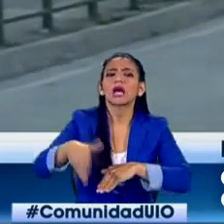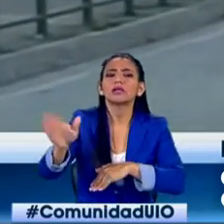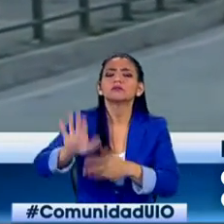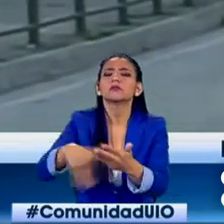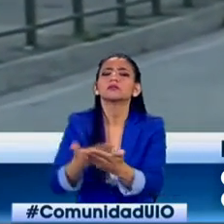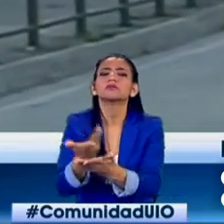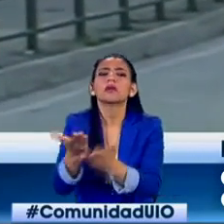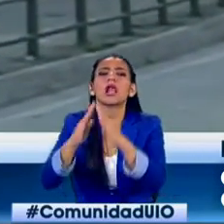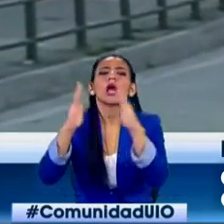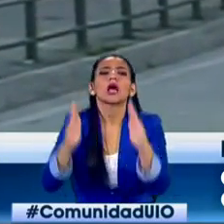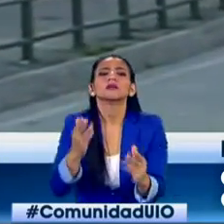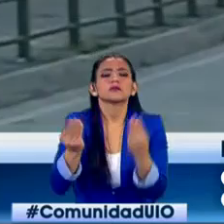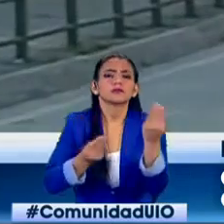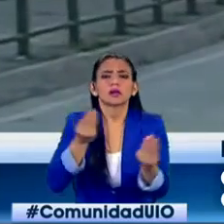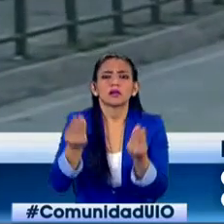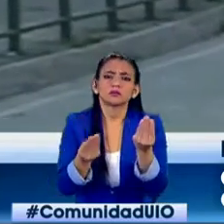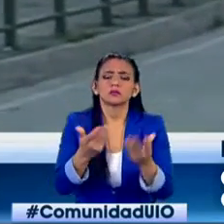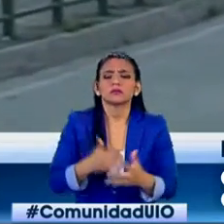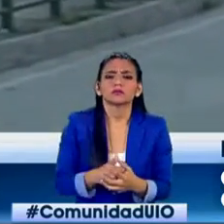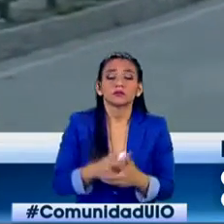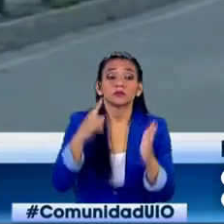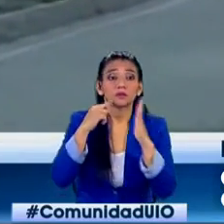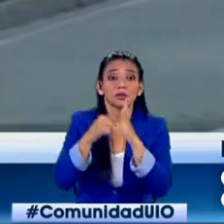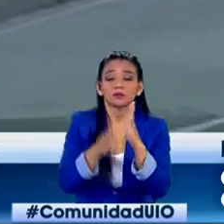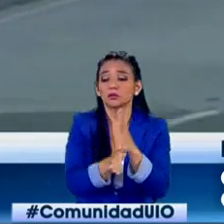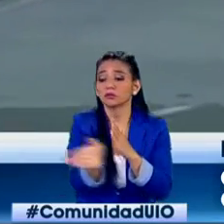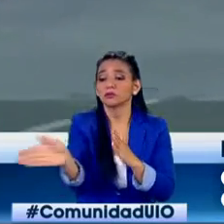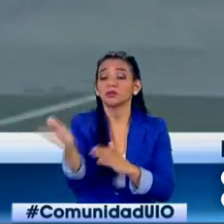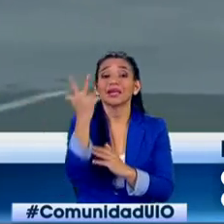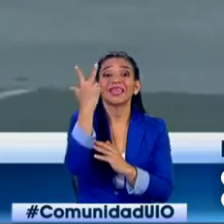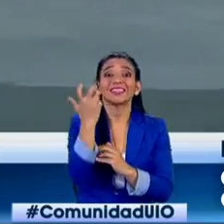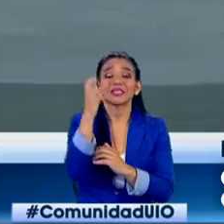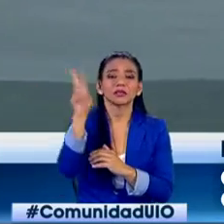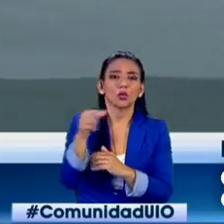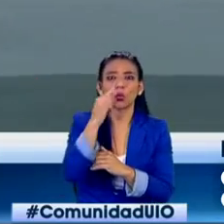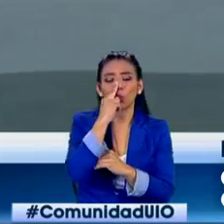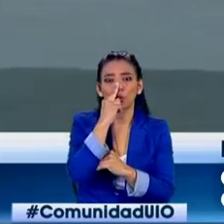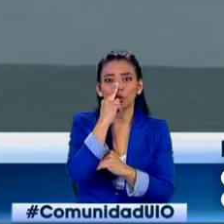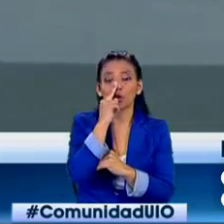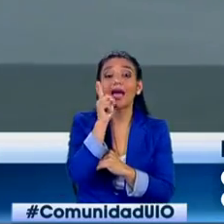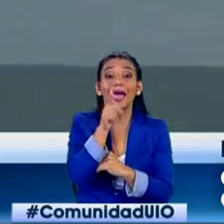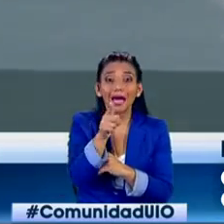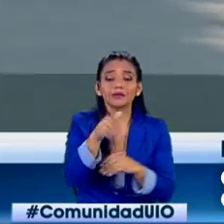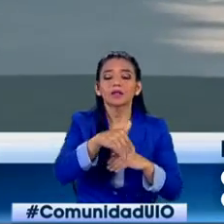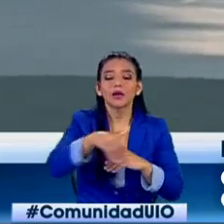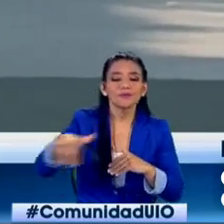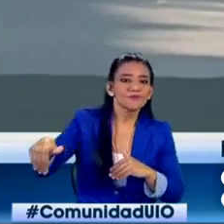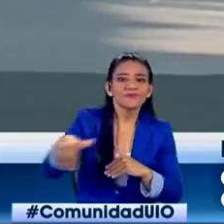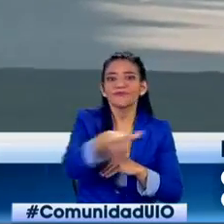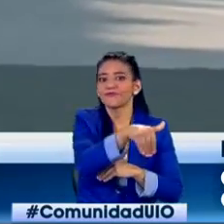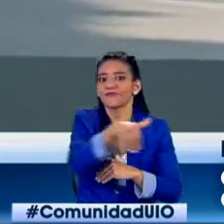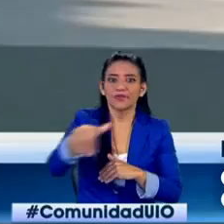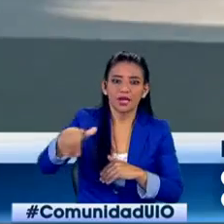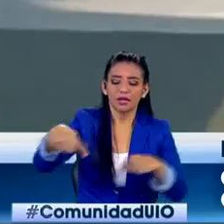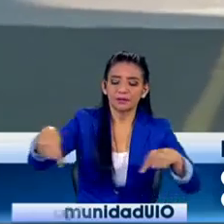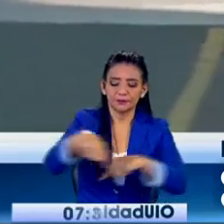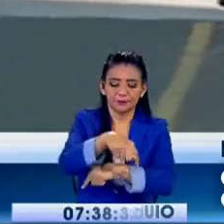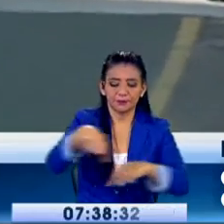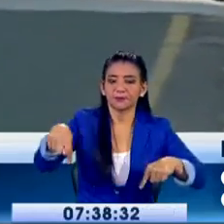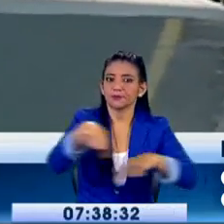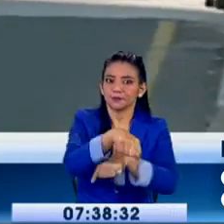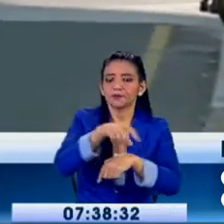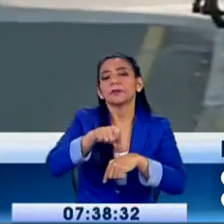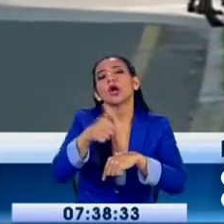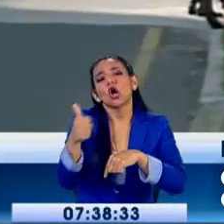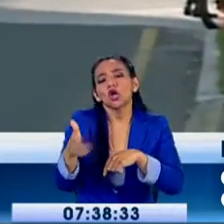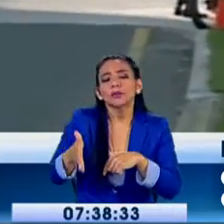sus actividades cotidianas? Bueno, la 13 de junio principalmente es la vía por donde, que es la bidireccional, y luego hay otras